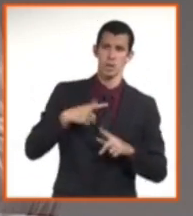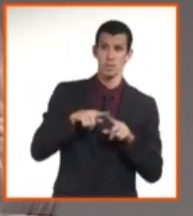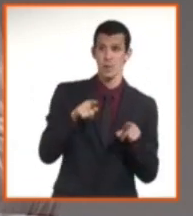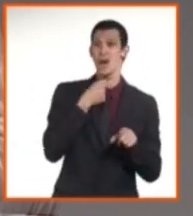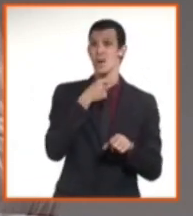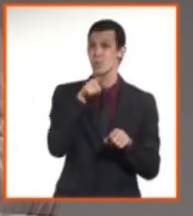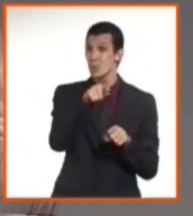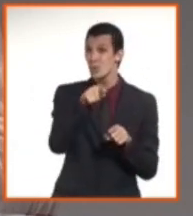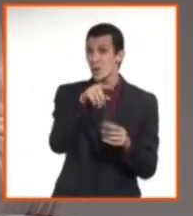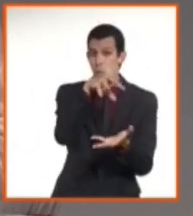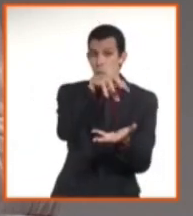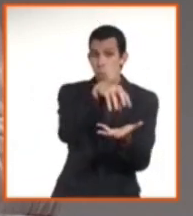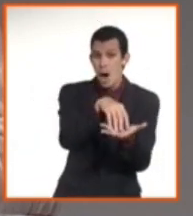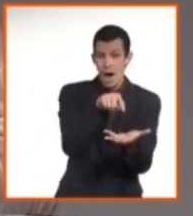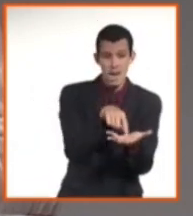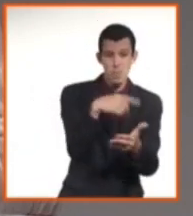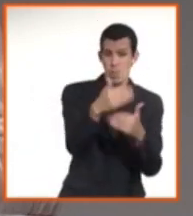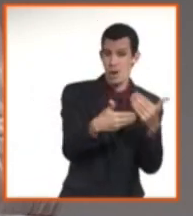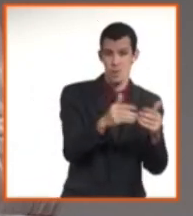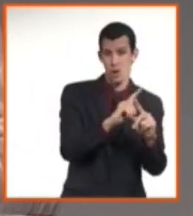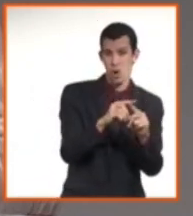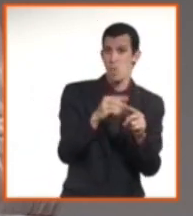un nivel de afectación, ya